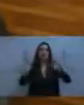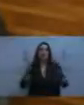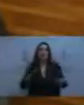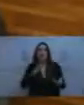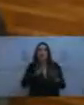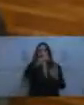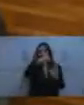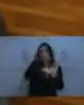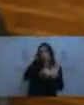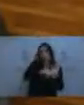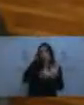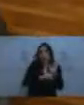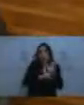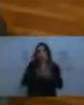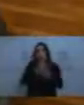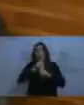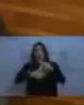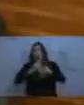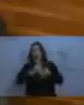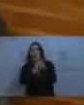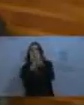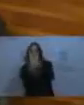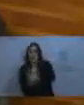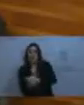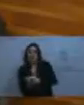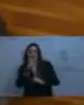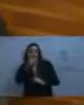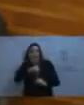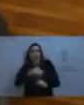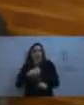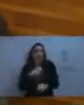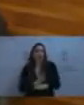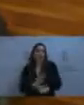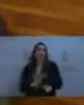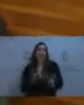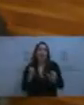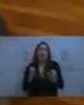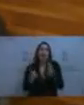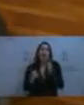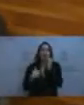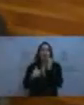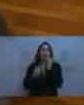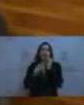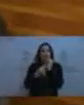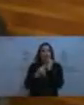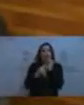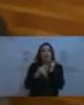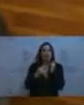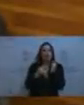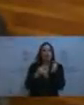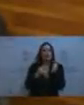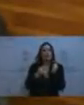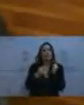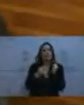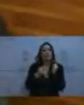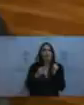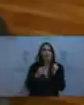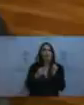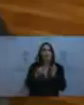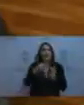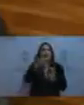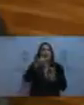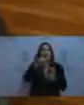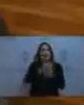van evolucionando. Entonces, en un momento en esta Cámara sí que dije que lo que no había era unas